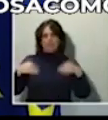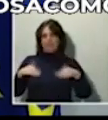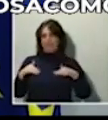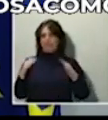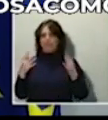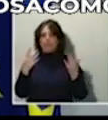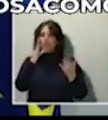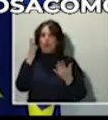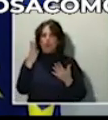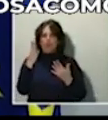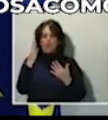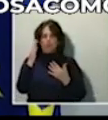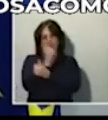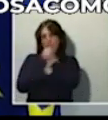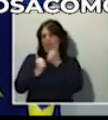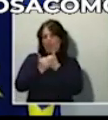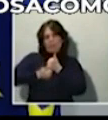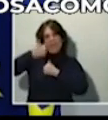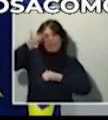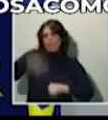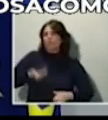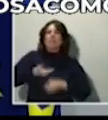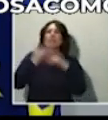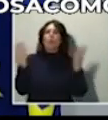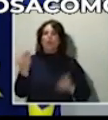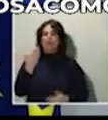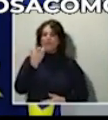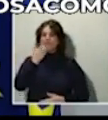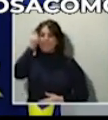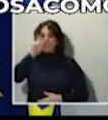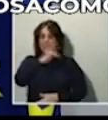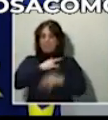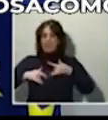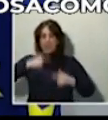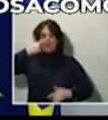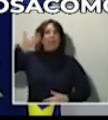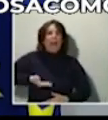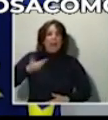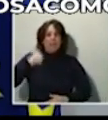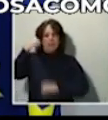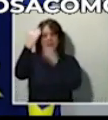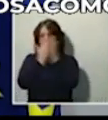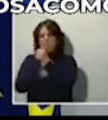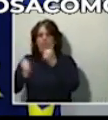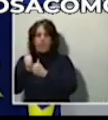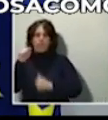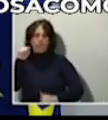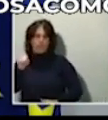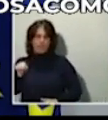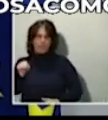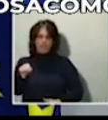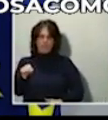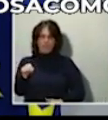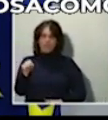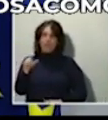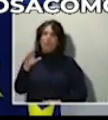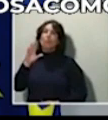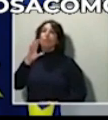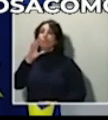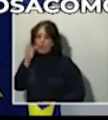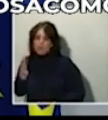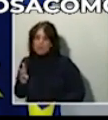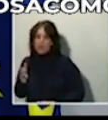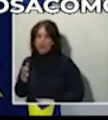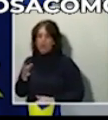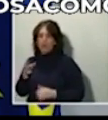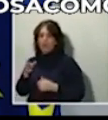prioridad básica, que era poder atender a los casos más graves, se ha tenido que retrasar ese inicio de